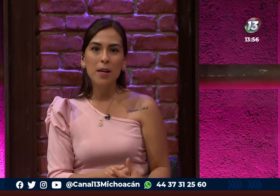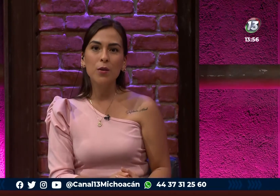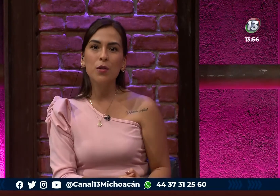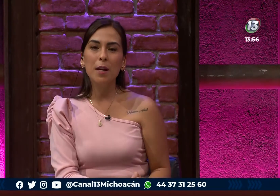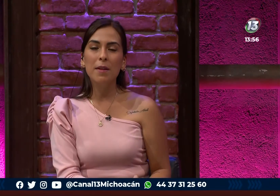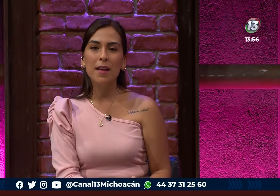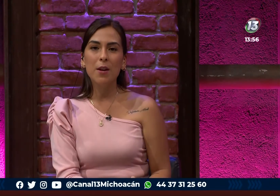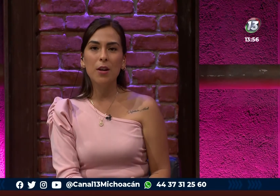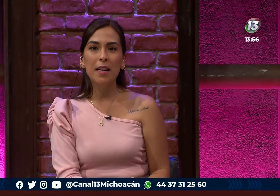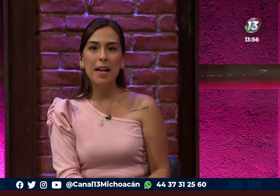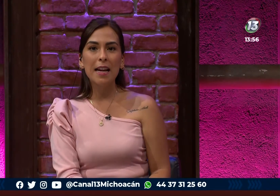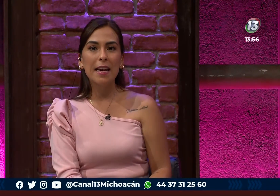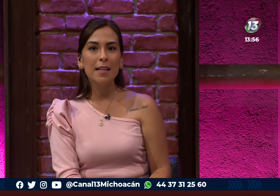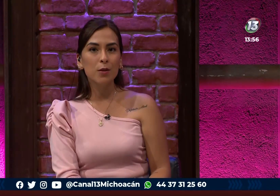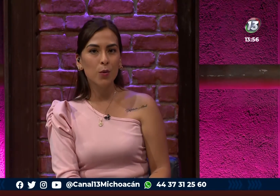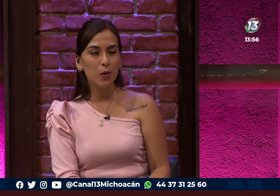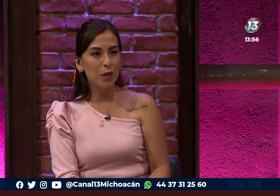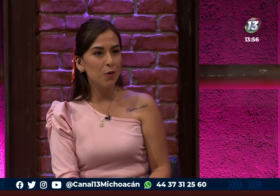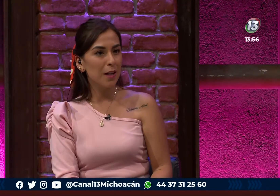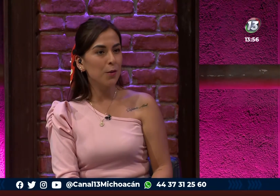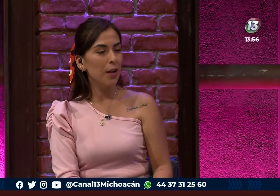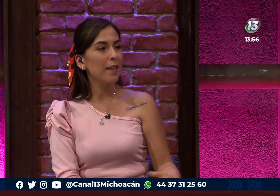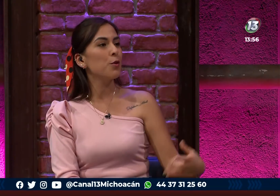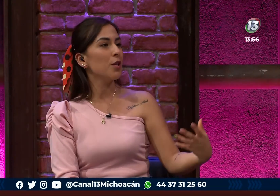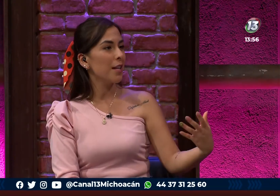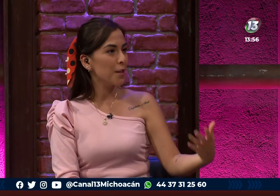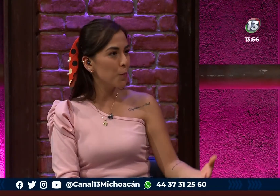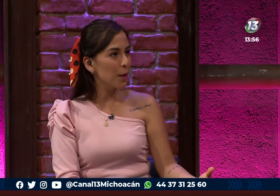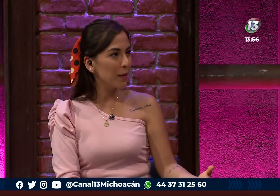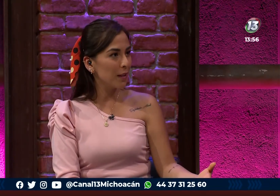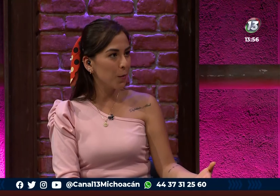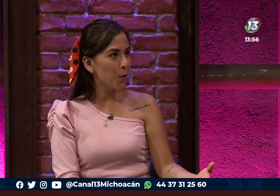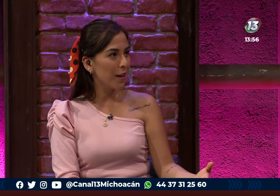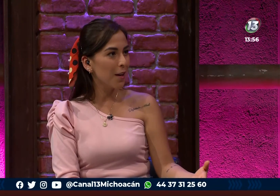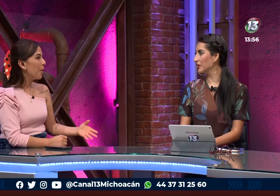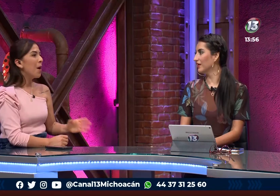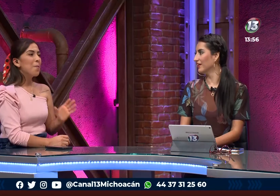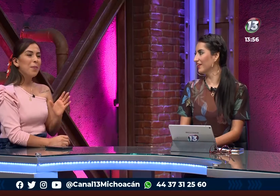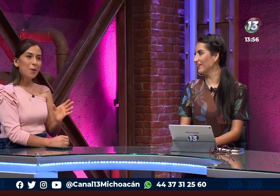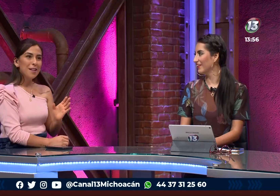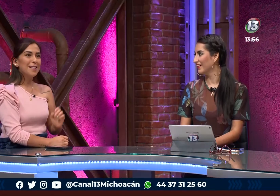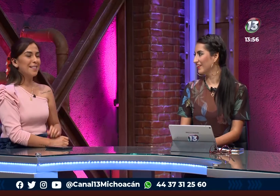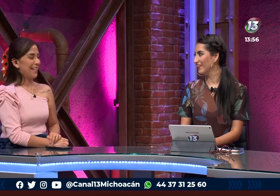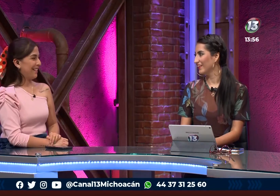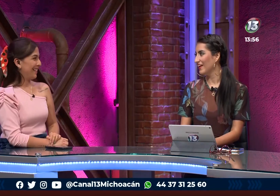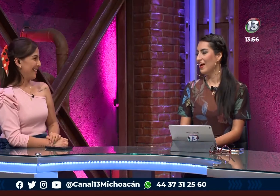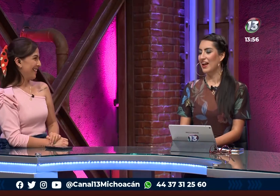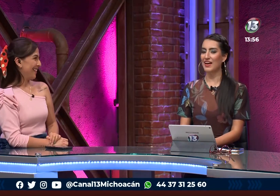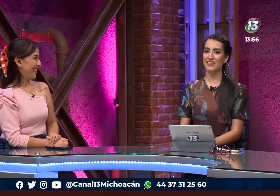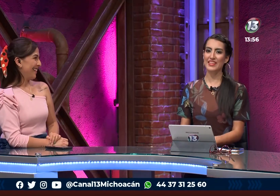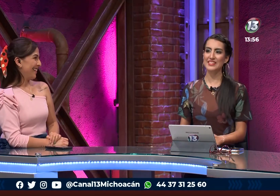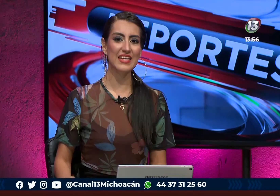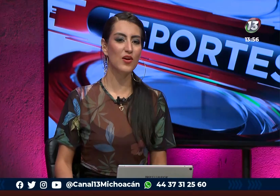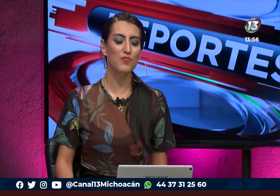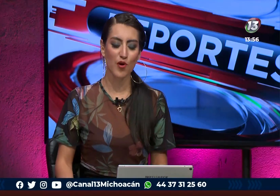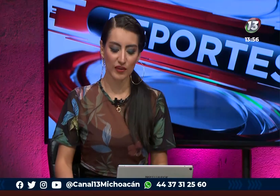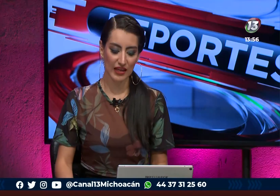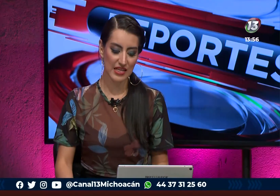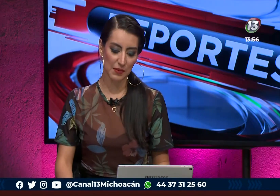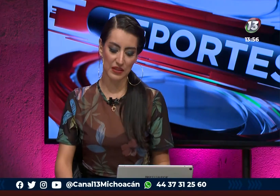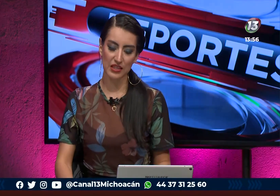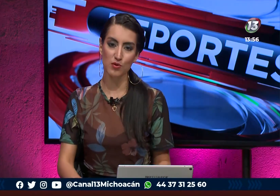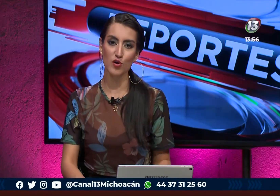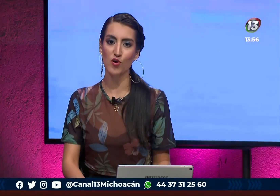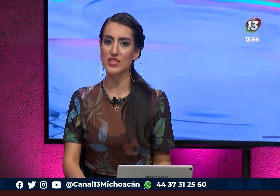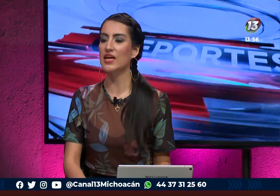continuará moviéndose el medallero general en estos Juegos Nacionales CONADE. Yo sé que ya es muy repetitivo lo que digo, pero es así. La verdad es que no importa